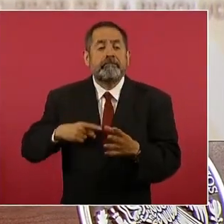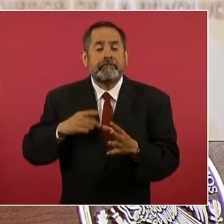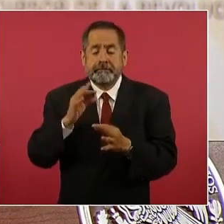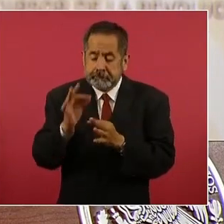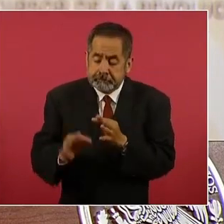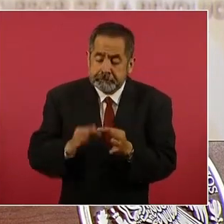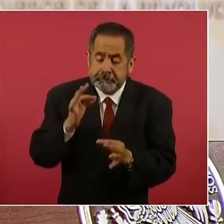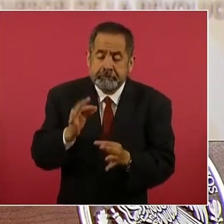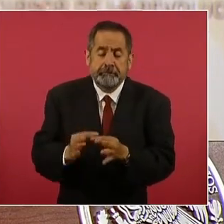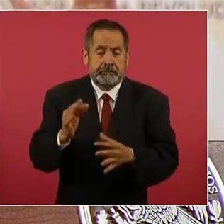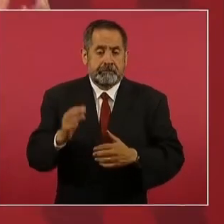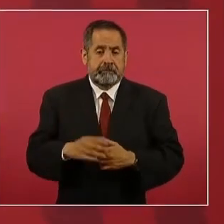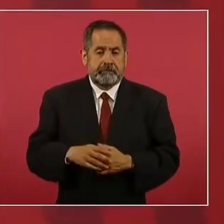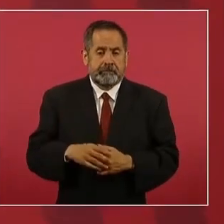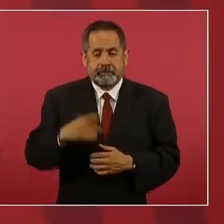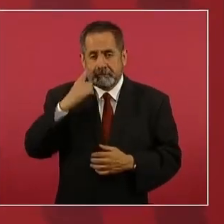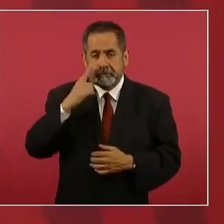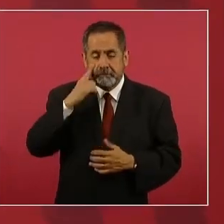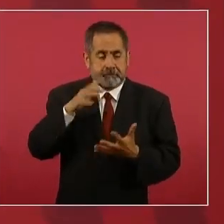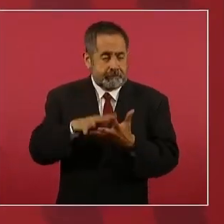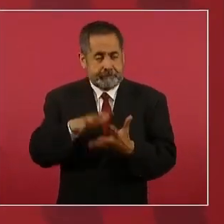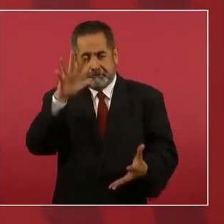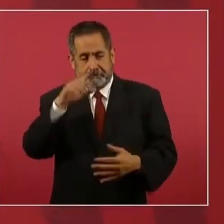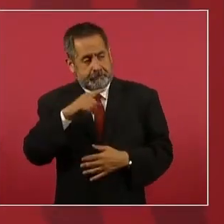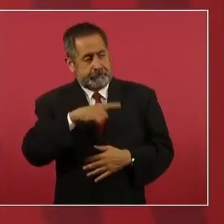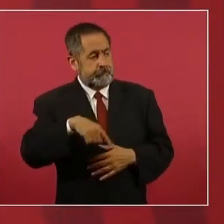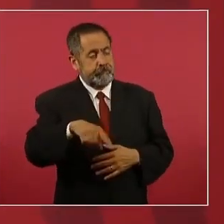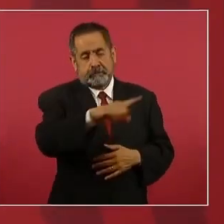porque en la mayoría de los casos